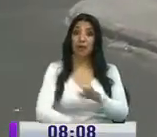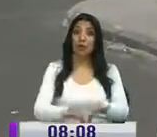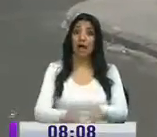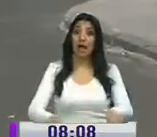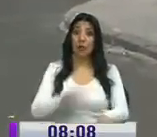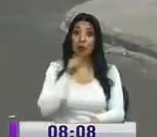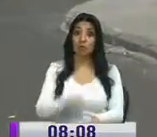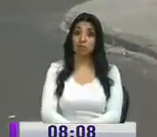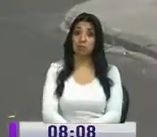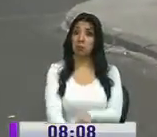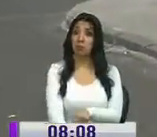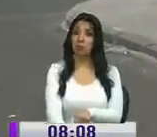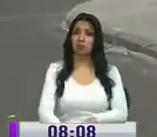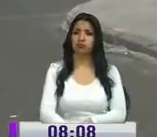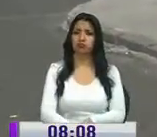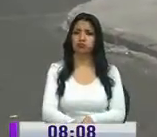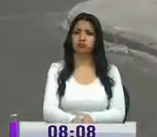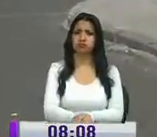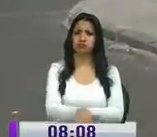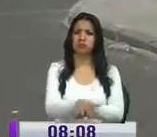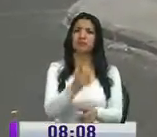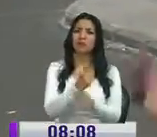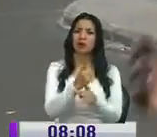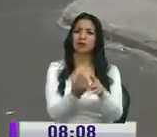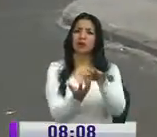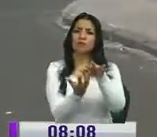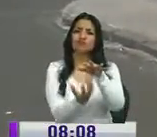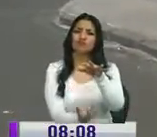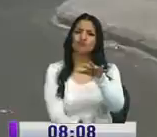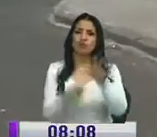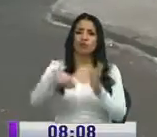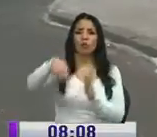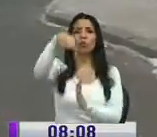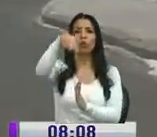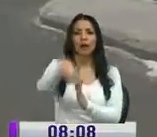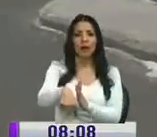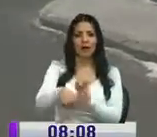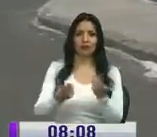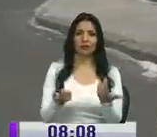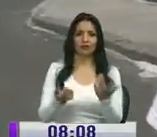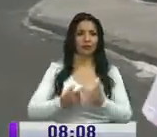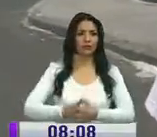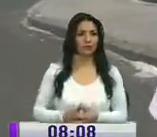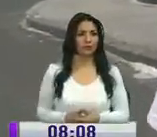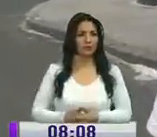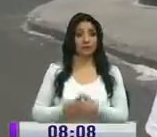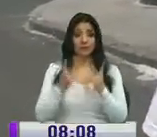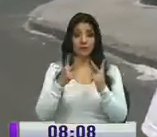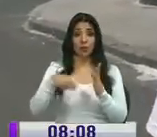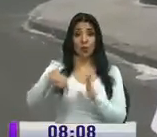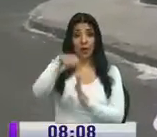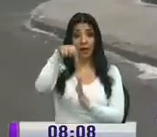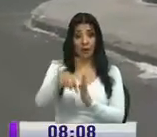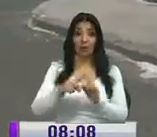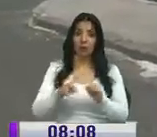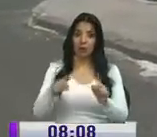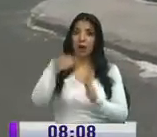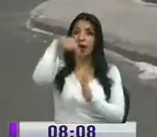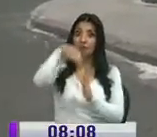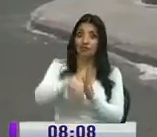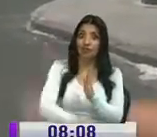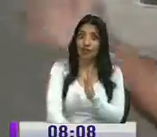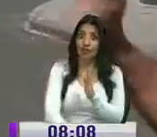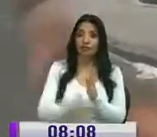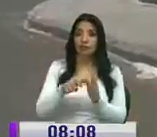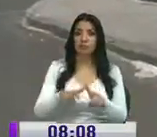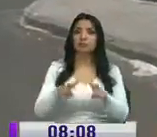del agua, digamos, potable. Entonces, pero no sale todavía. Y ahí está el hueco, nada más que se hizo. No sé si se vaya a hacerse